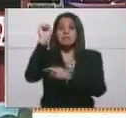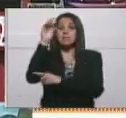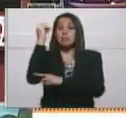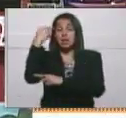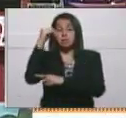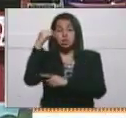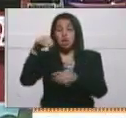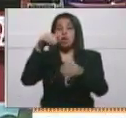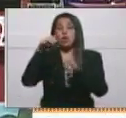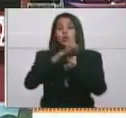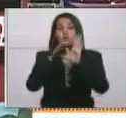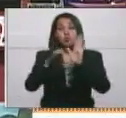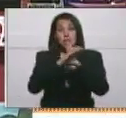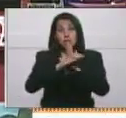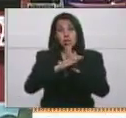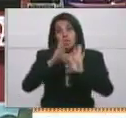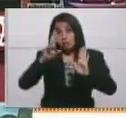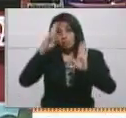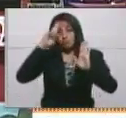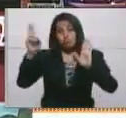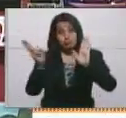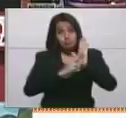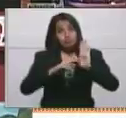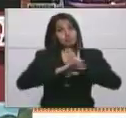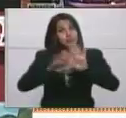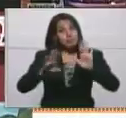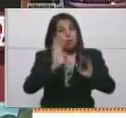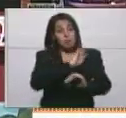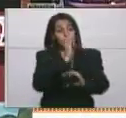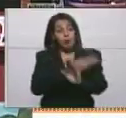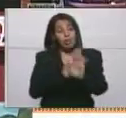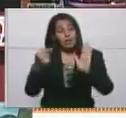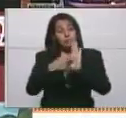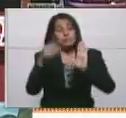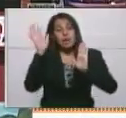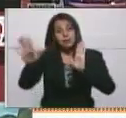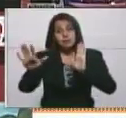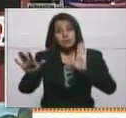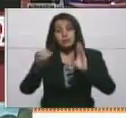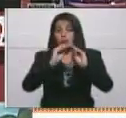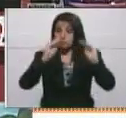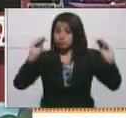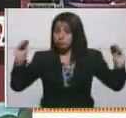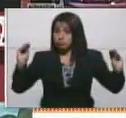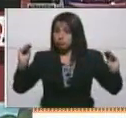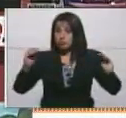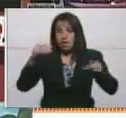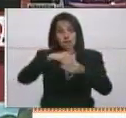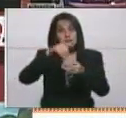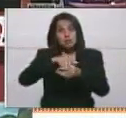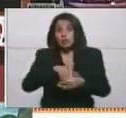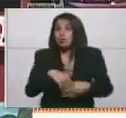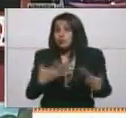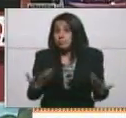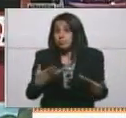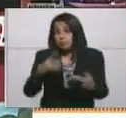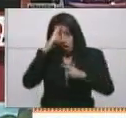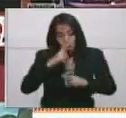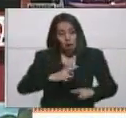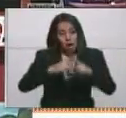poder soberanísimo sobre el resto de los poderes, porque fue la Asamblea Nacional Constituyente quien llamó a elecciones. Pero